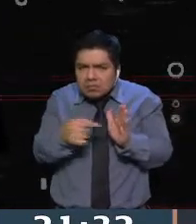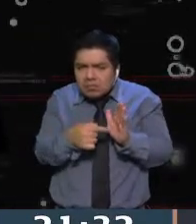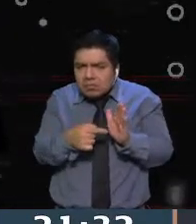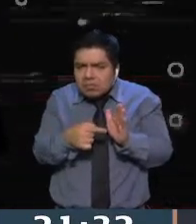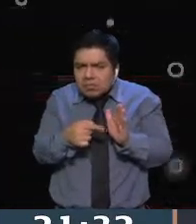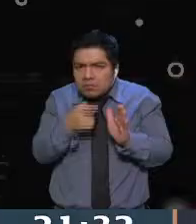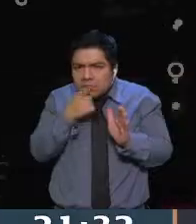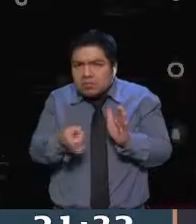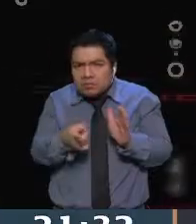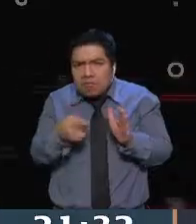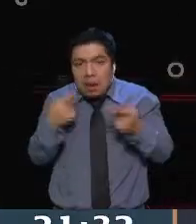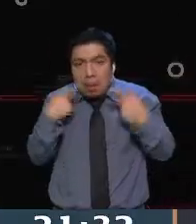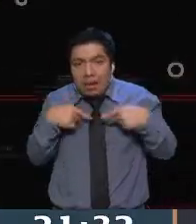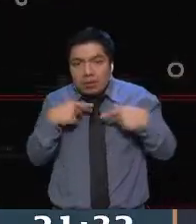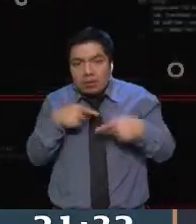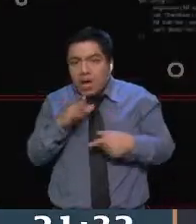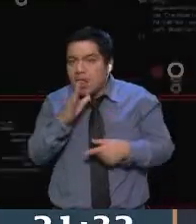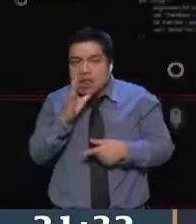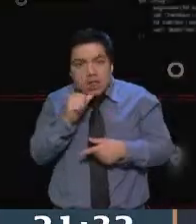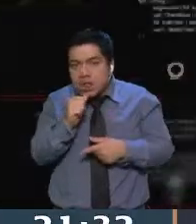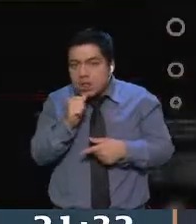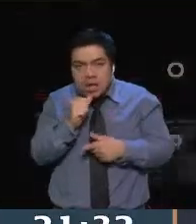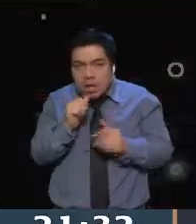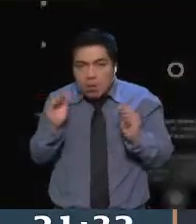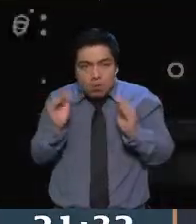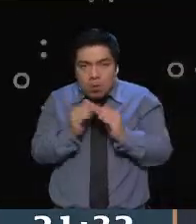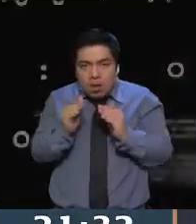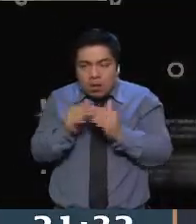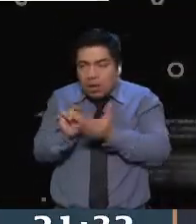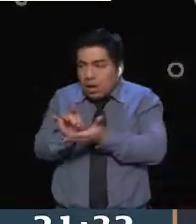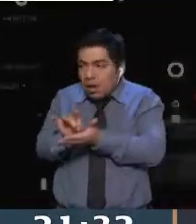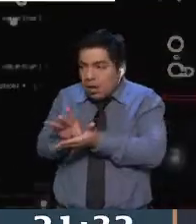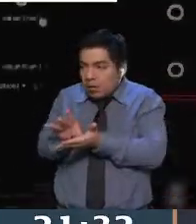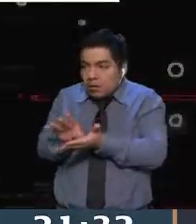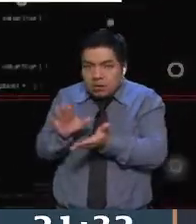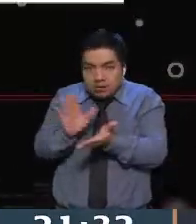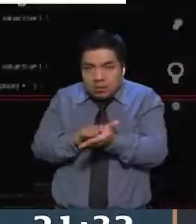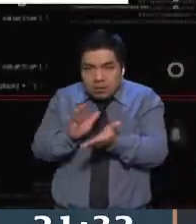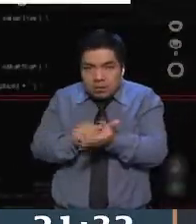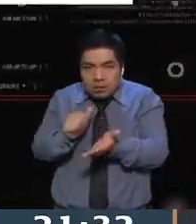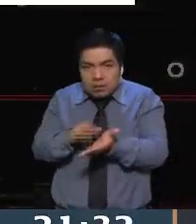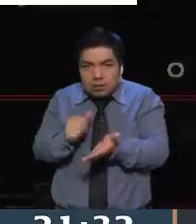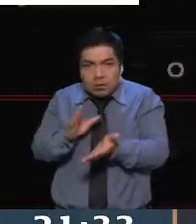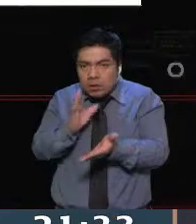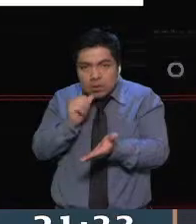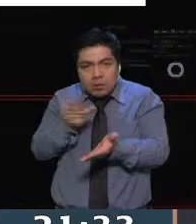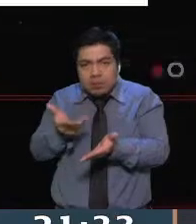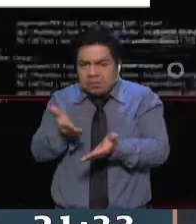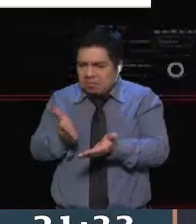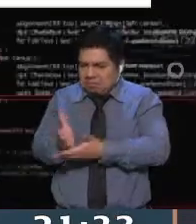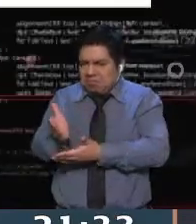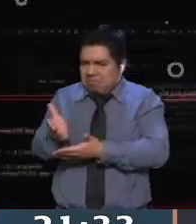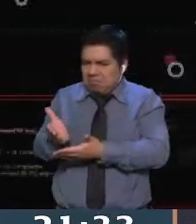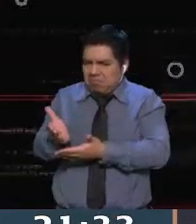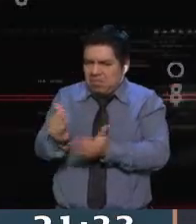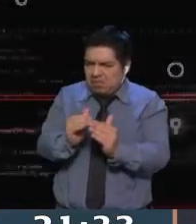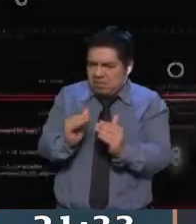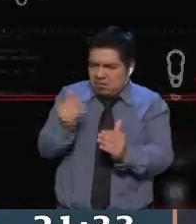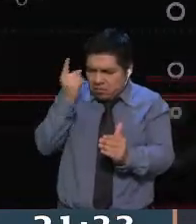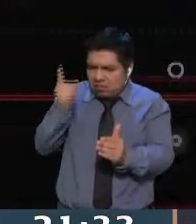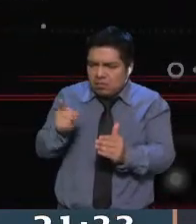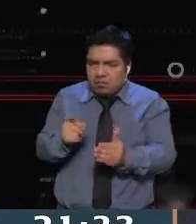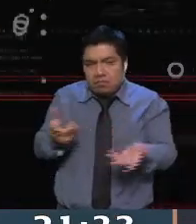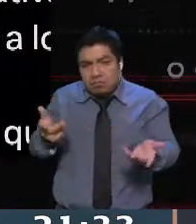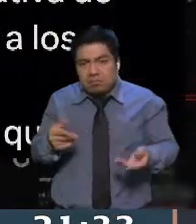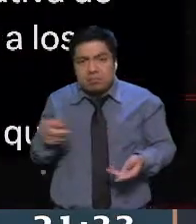ninguna persona podrá ser desalojada sin mandamiento judicial y no un ataque a la propiedad privada.